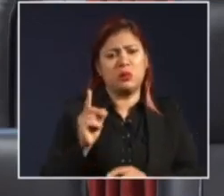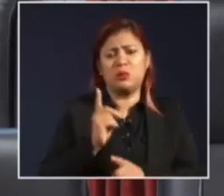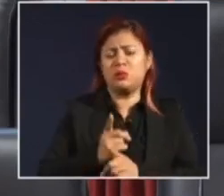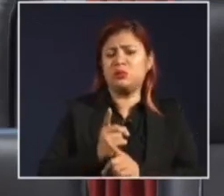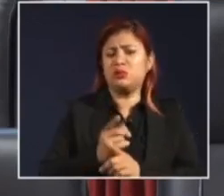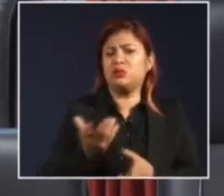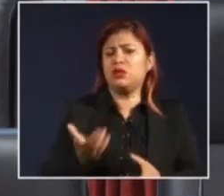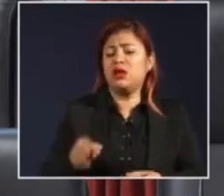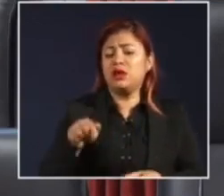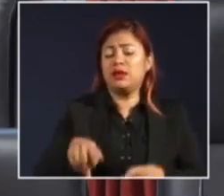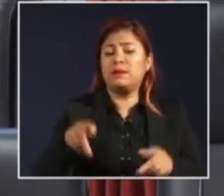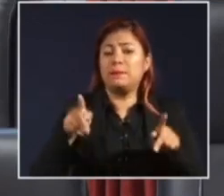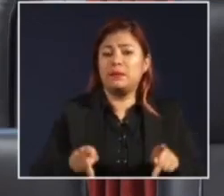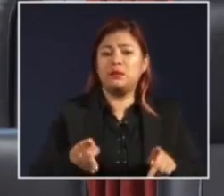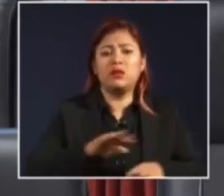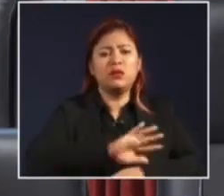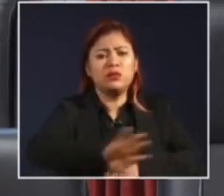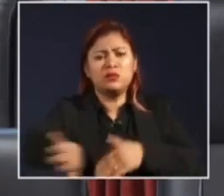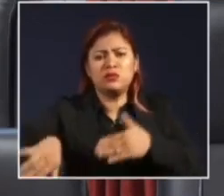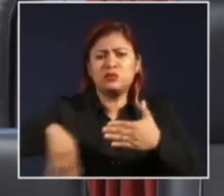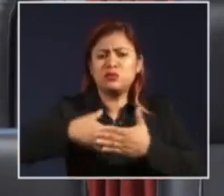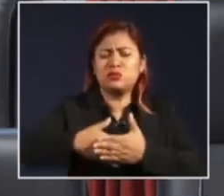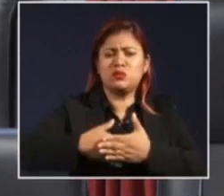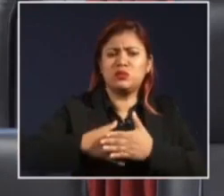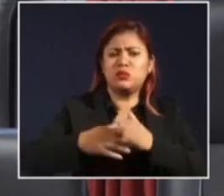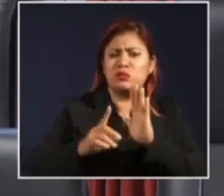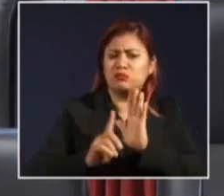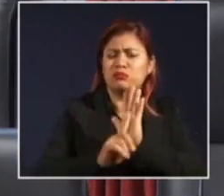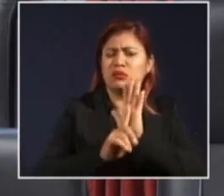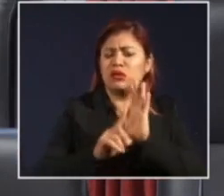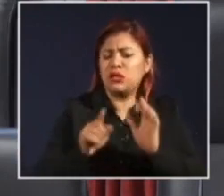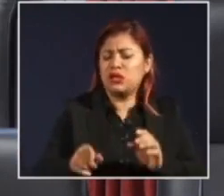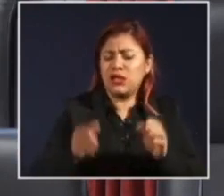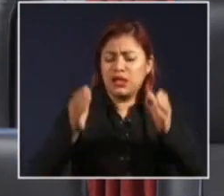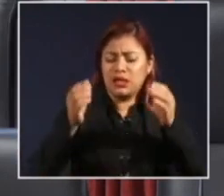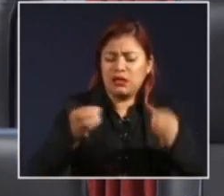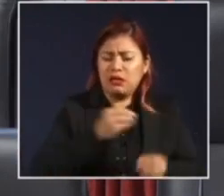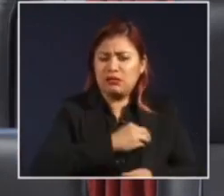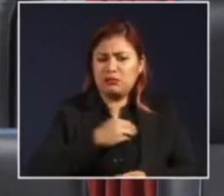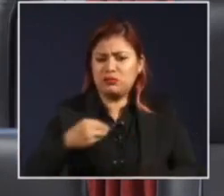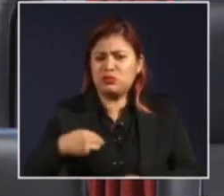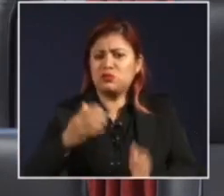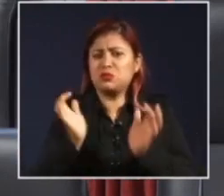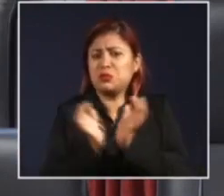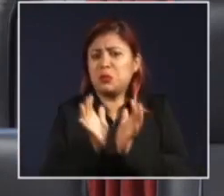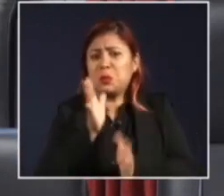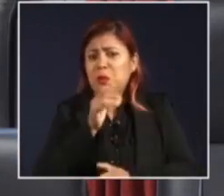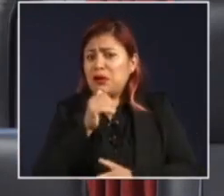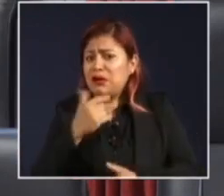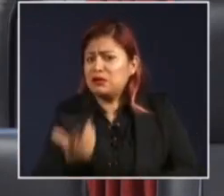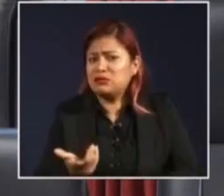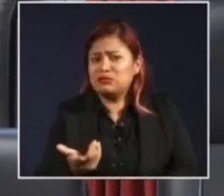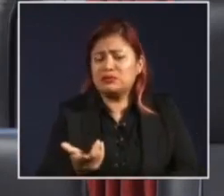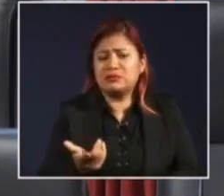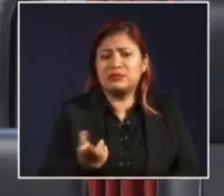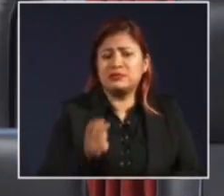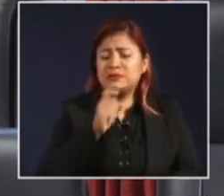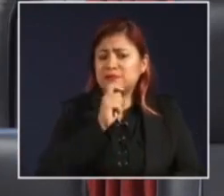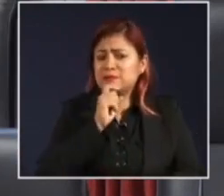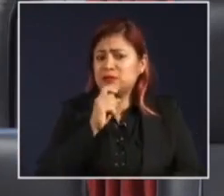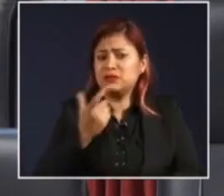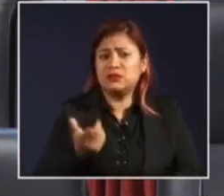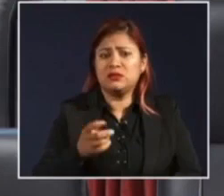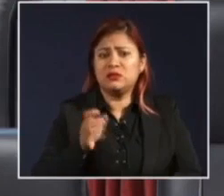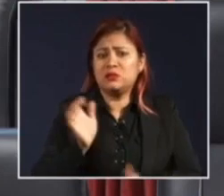aquí presentes, todas, para poder tener una atención que no tienen en la caja del Seguro Social, que no hay en el Santo Tomás, que